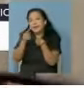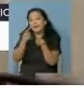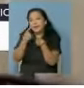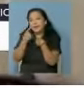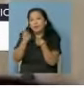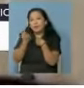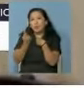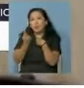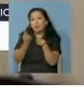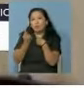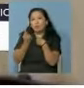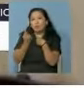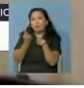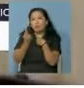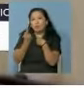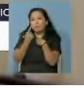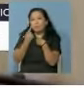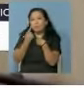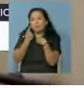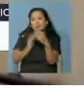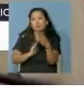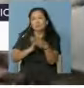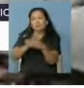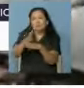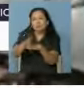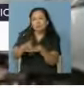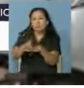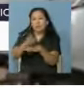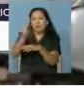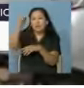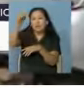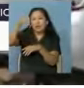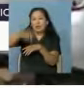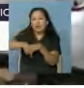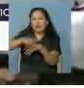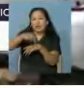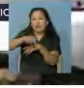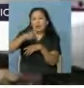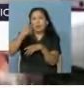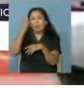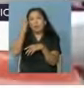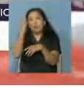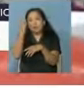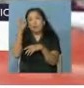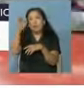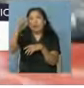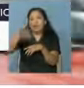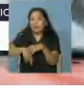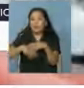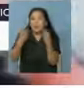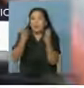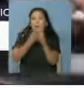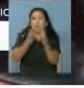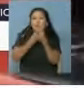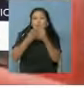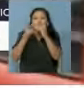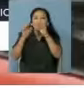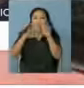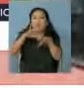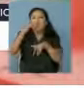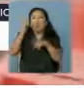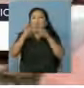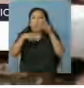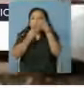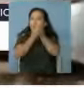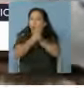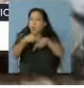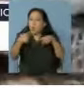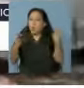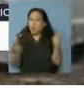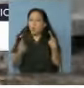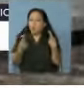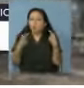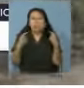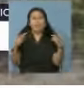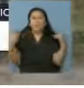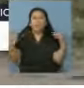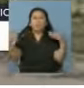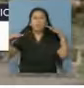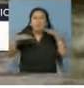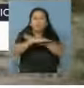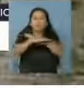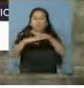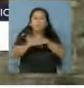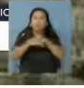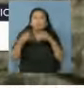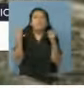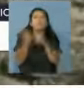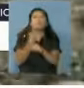una en el acceso sur-norte, en el acceso sur sí había una montaña mal hoja que obstaculizaba